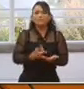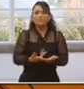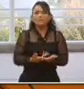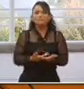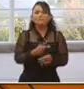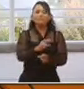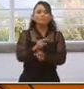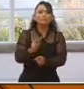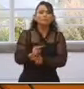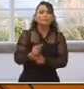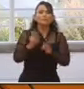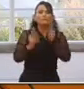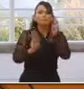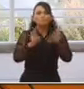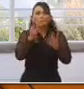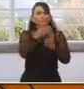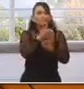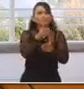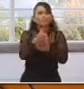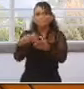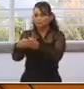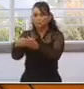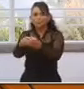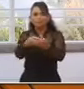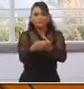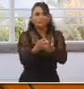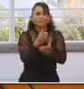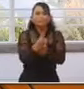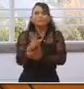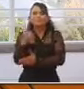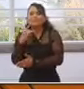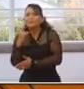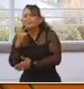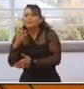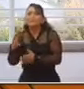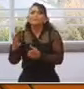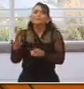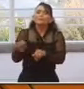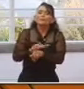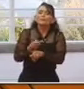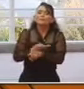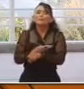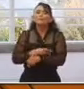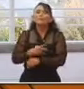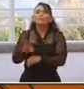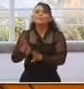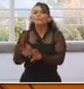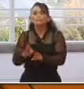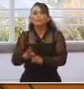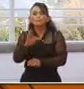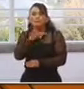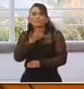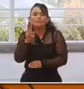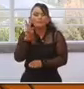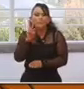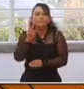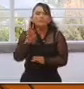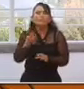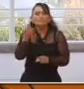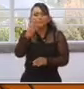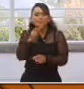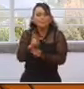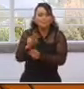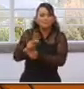de verificación a las dependencias, entidades y organismos de la Administración Pública Municipal con motivo de prevenir faltas administrativas y, lo más